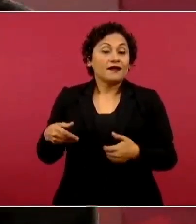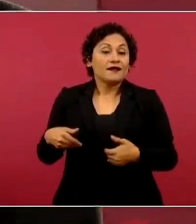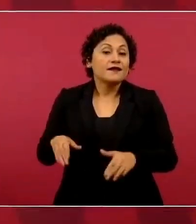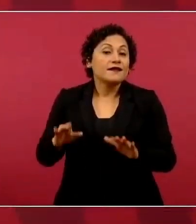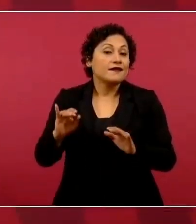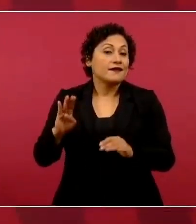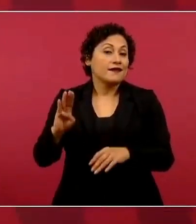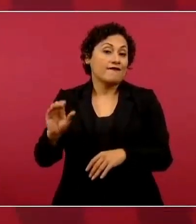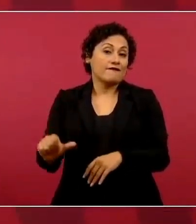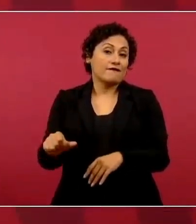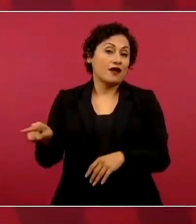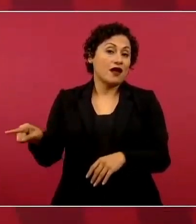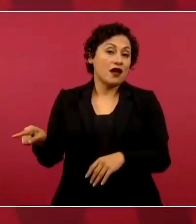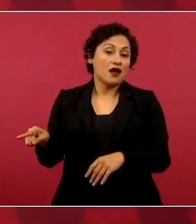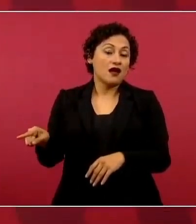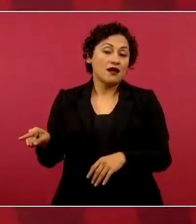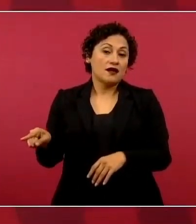según